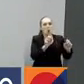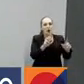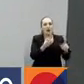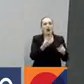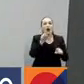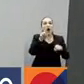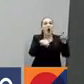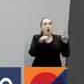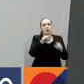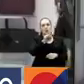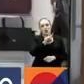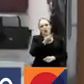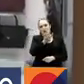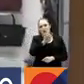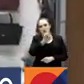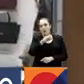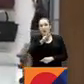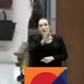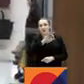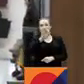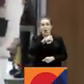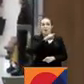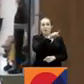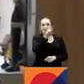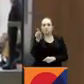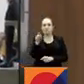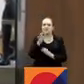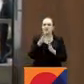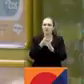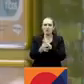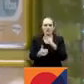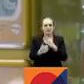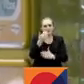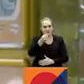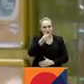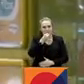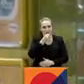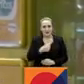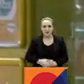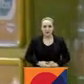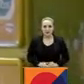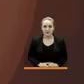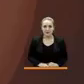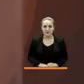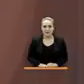en 14,2%. Con esto comenzamos. Estos son nuestros titulares.